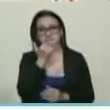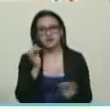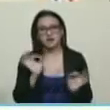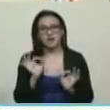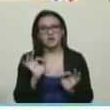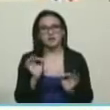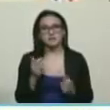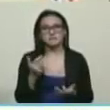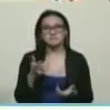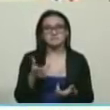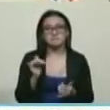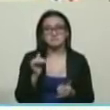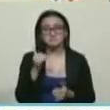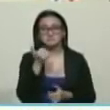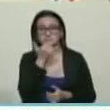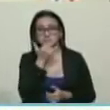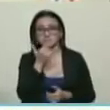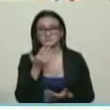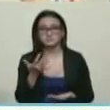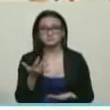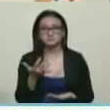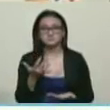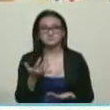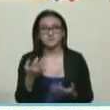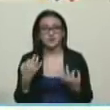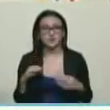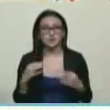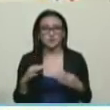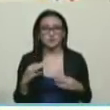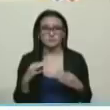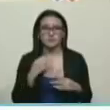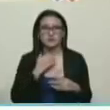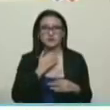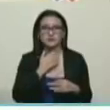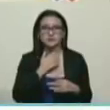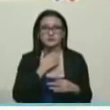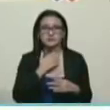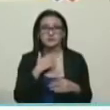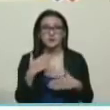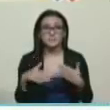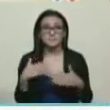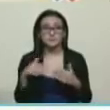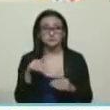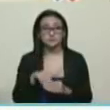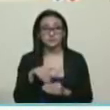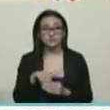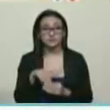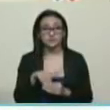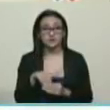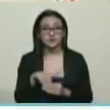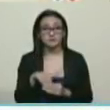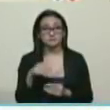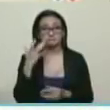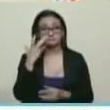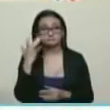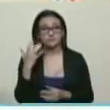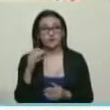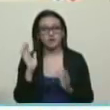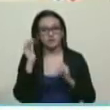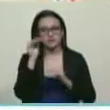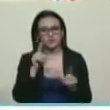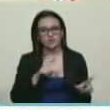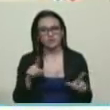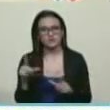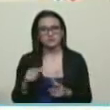alguna novedad? Pequeña, como es normal que pasa en estos procesos electorales, los hemos venido